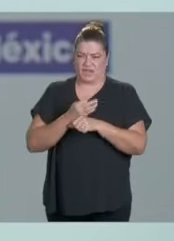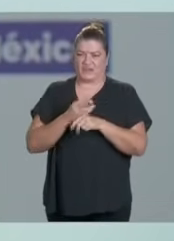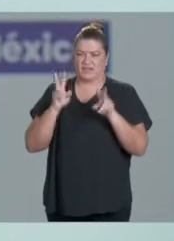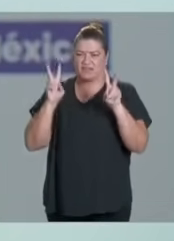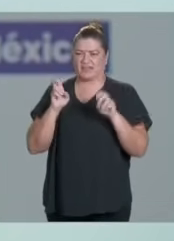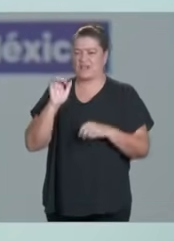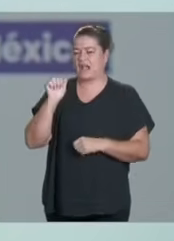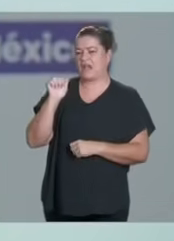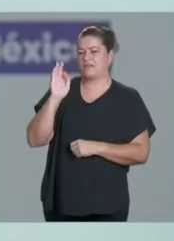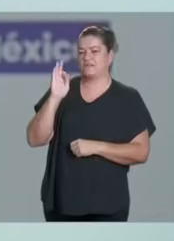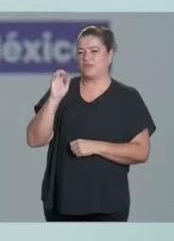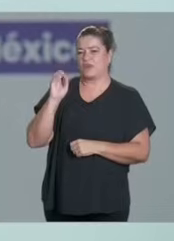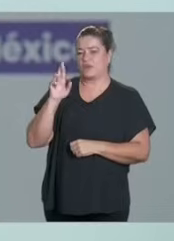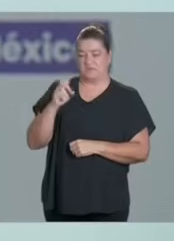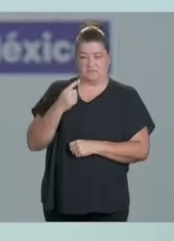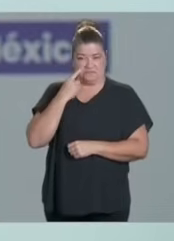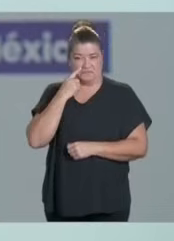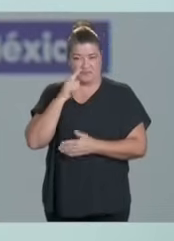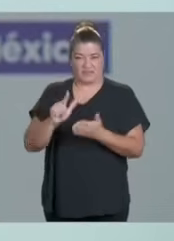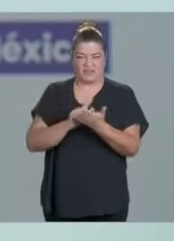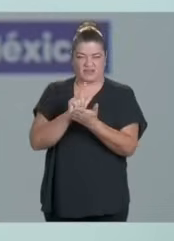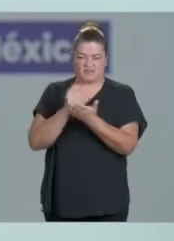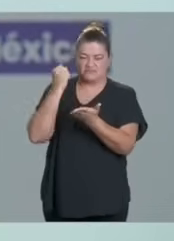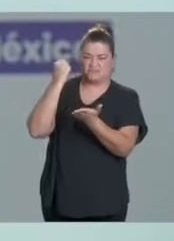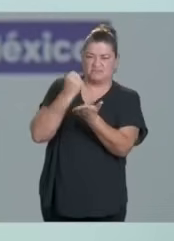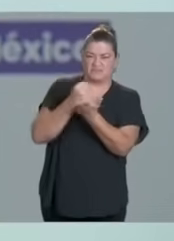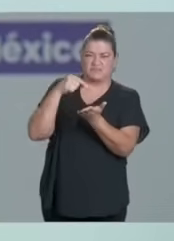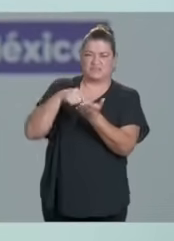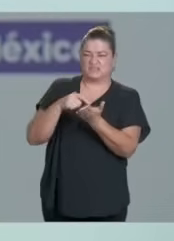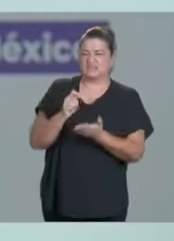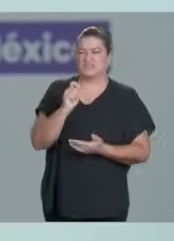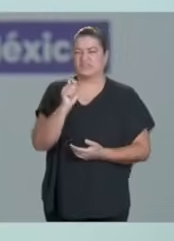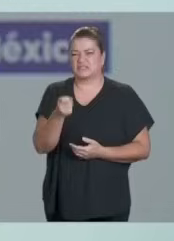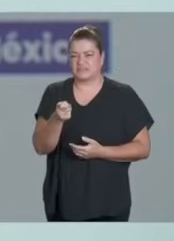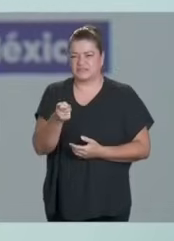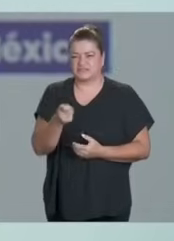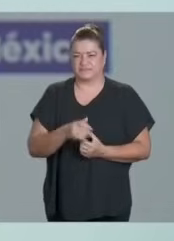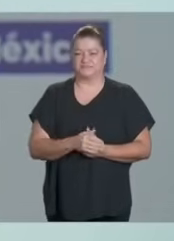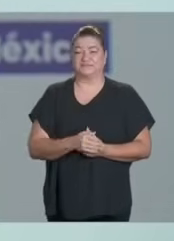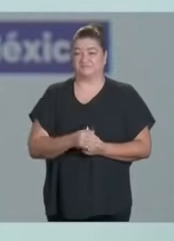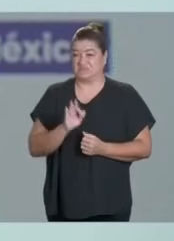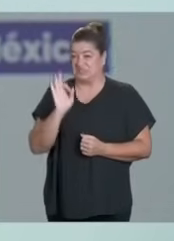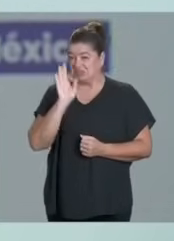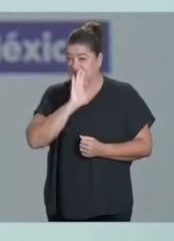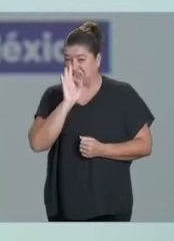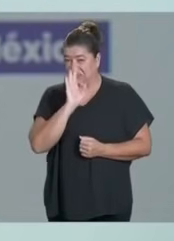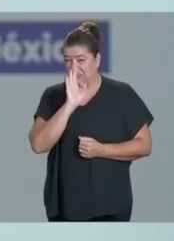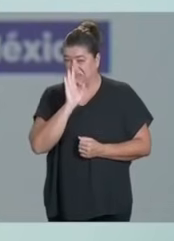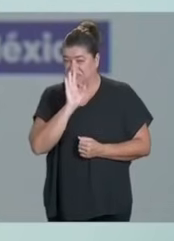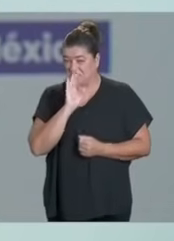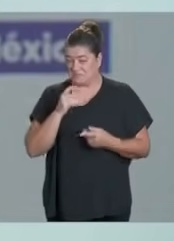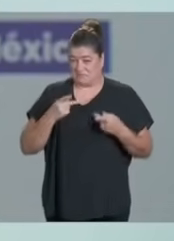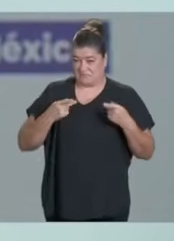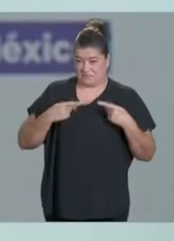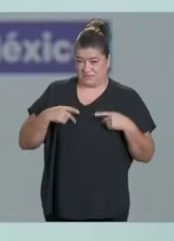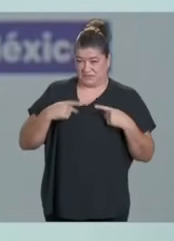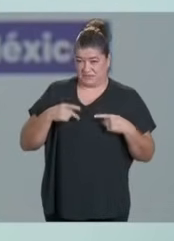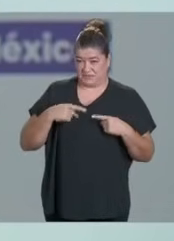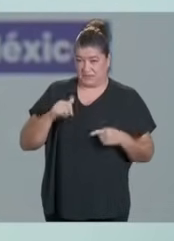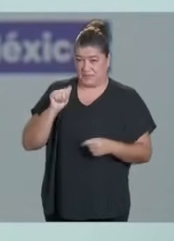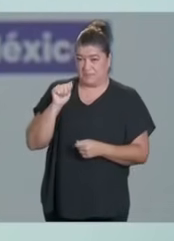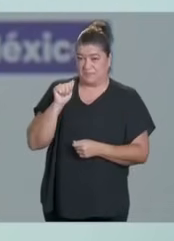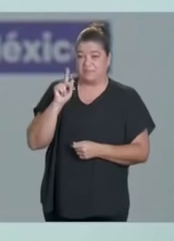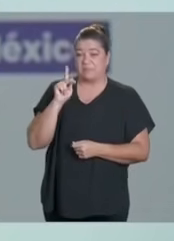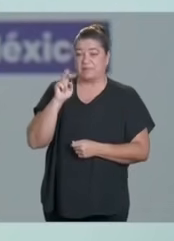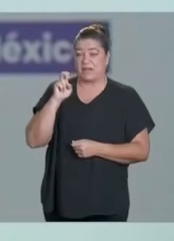ley que lo que hace es aquellas pensiones que no han sido reclamadas durante 10